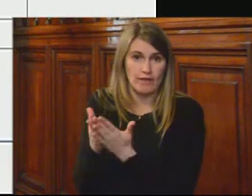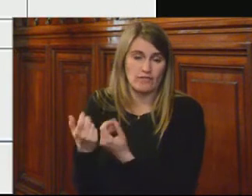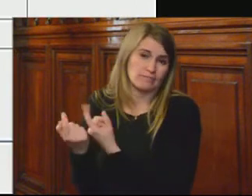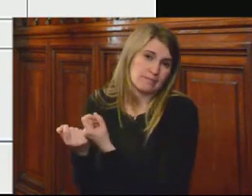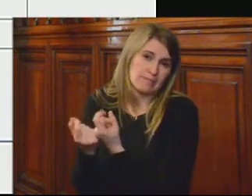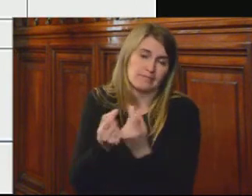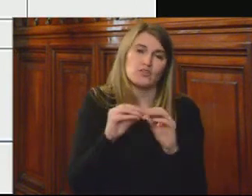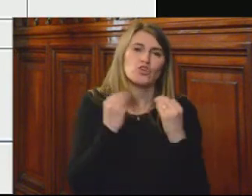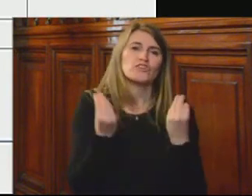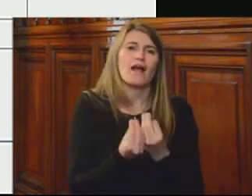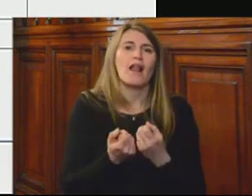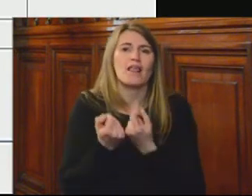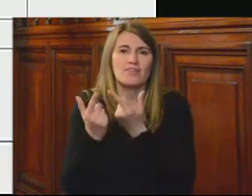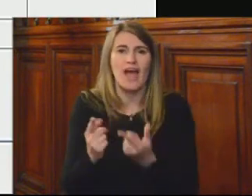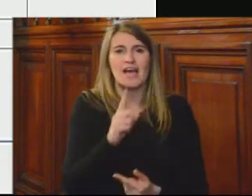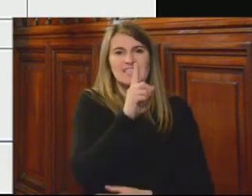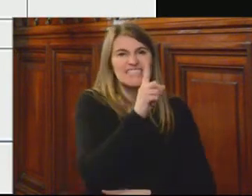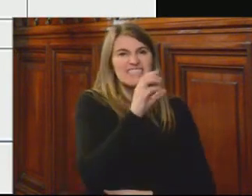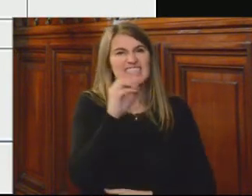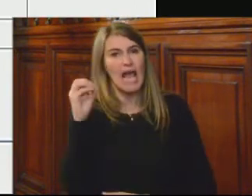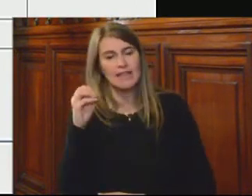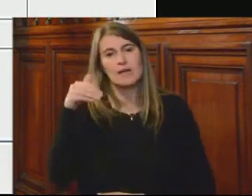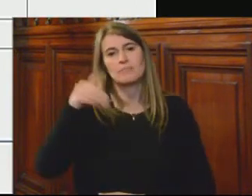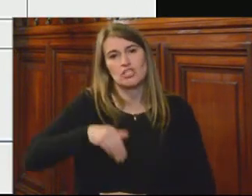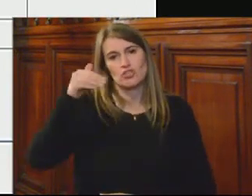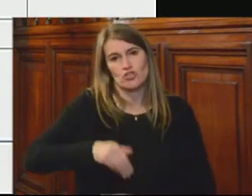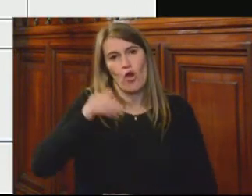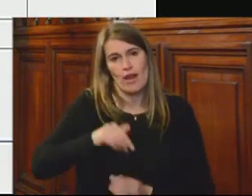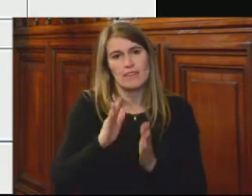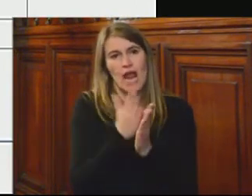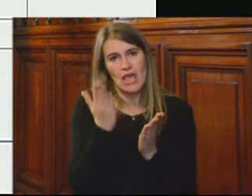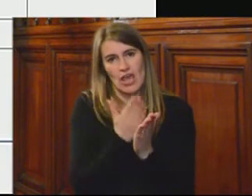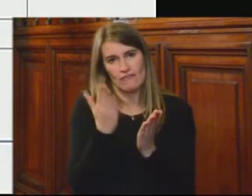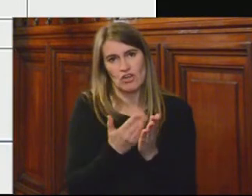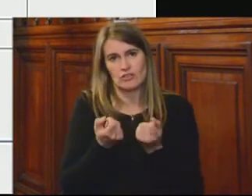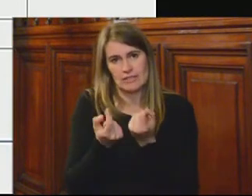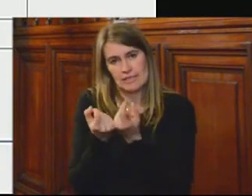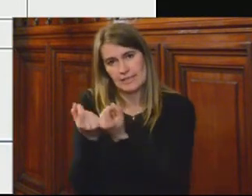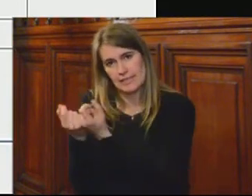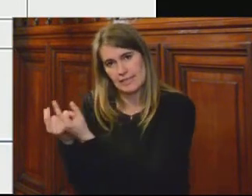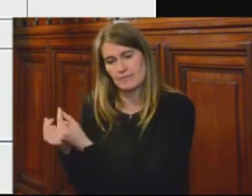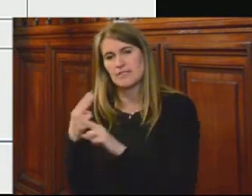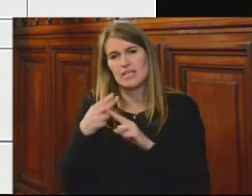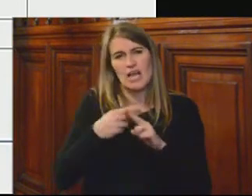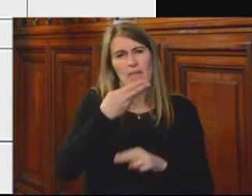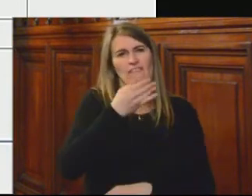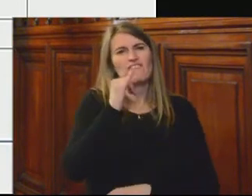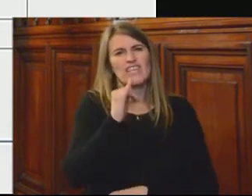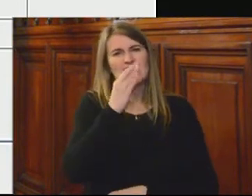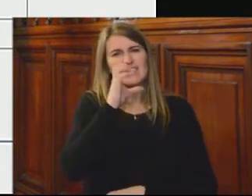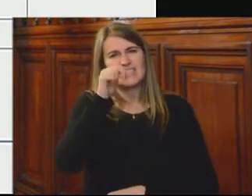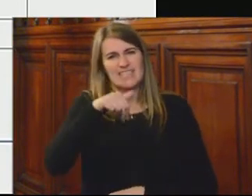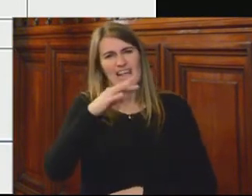fecha casi 100 millones de textos de la colección Bicentenario, suministrados,